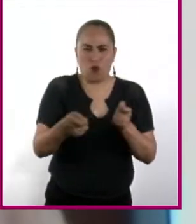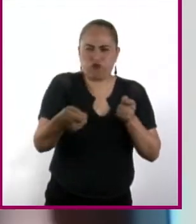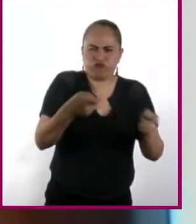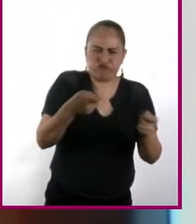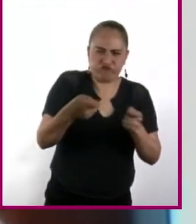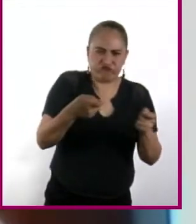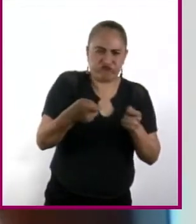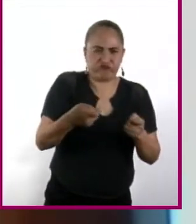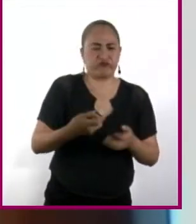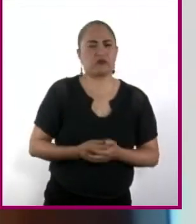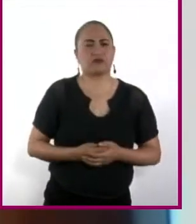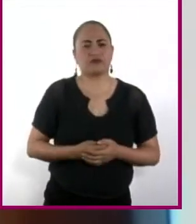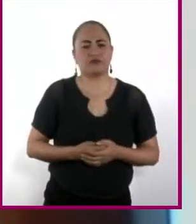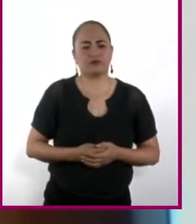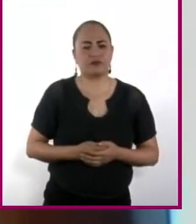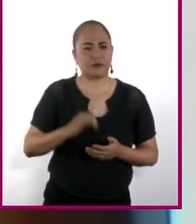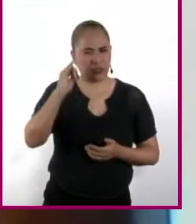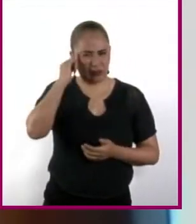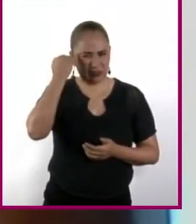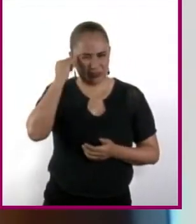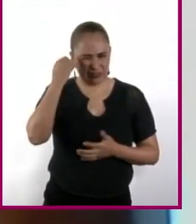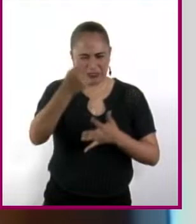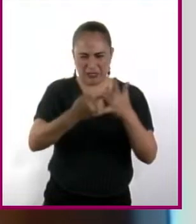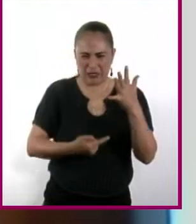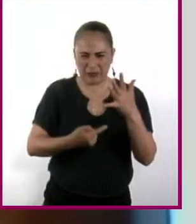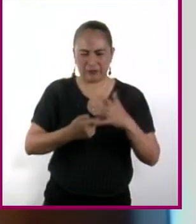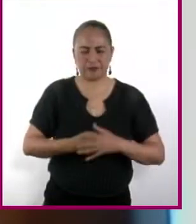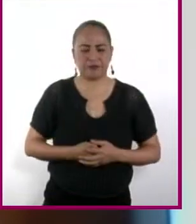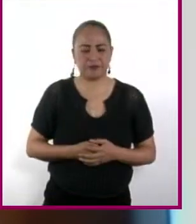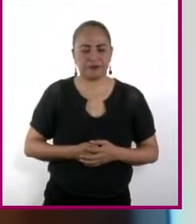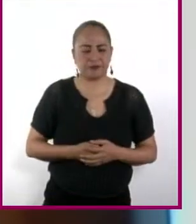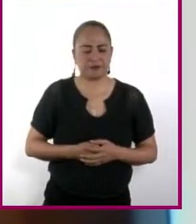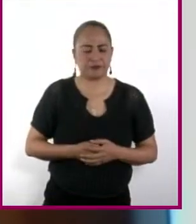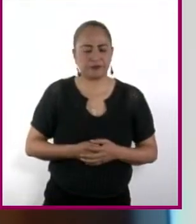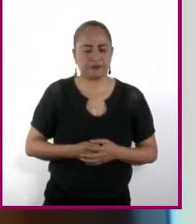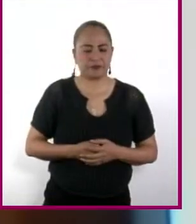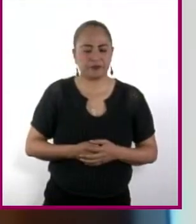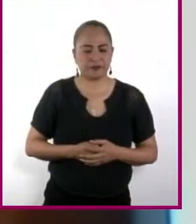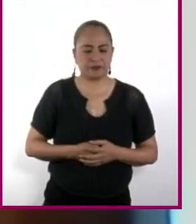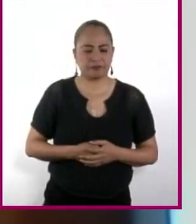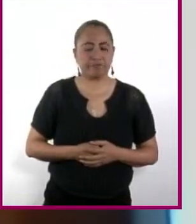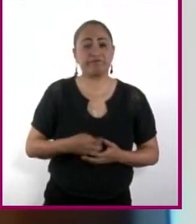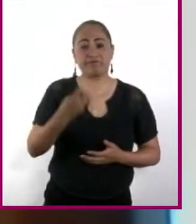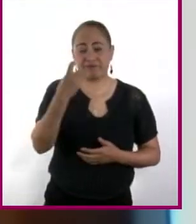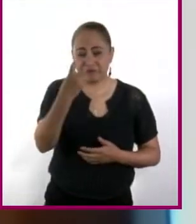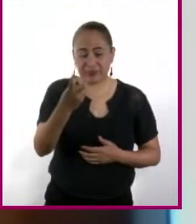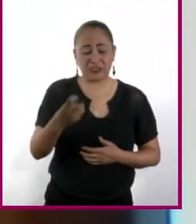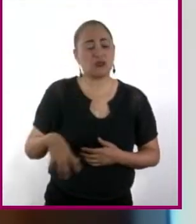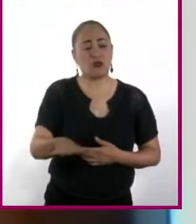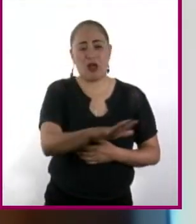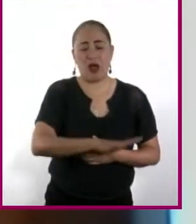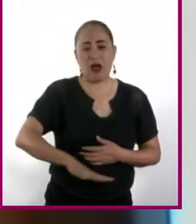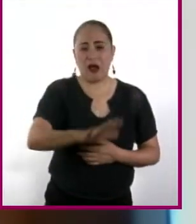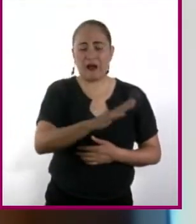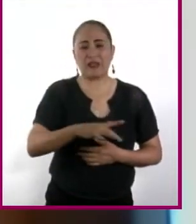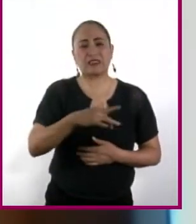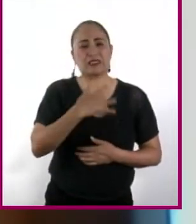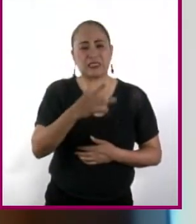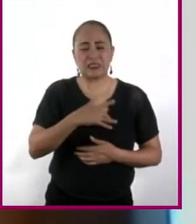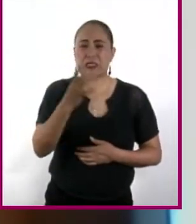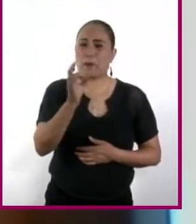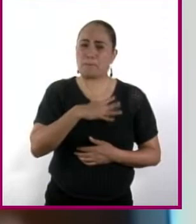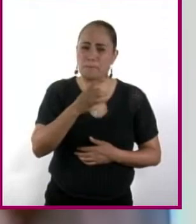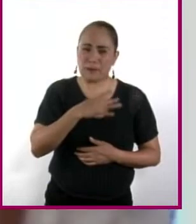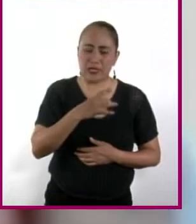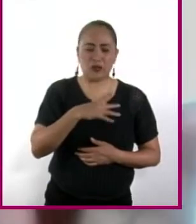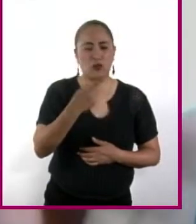campesinos, indígenas, y obviamente por lo pronto hay terror y hay despojo